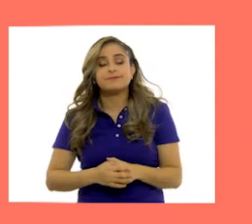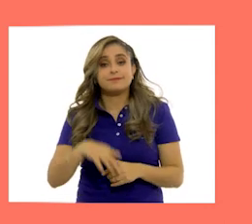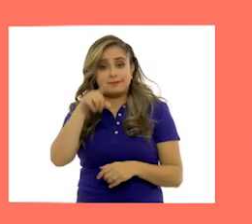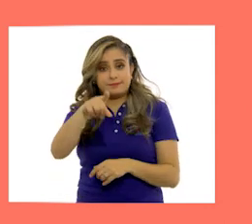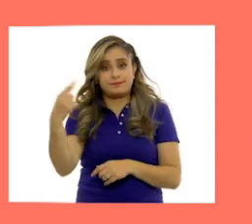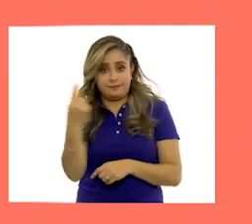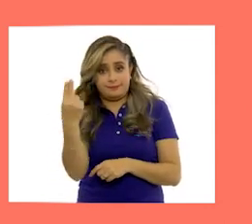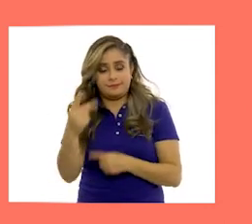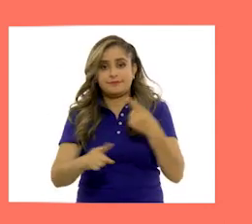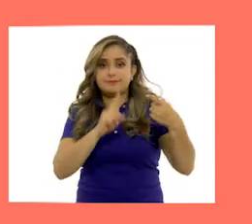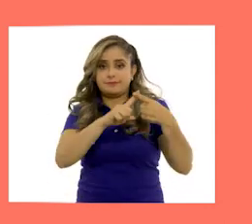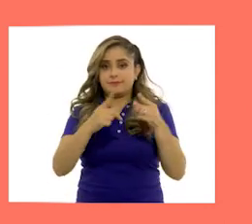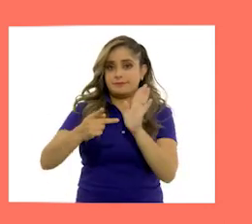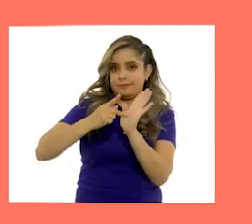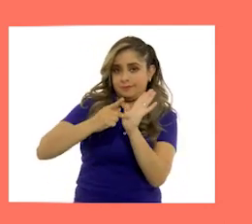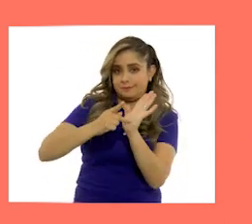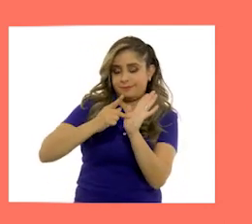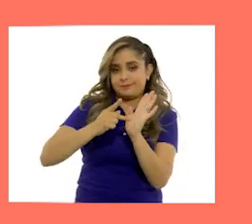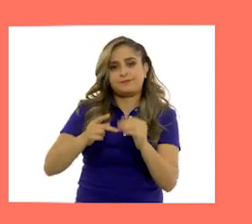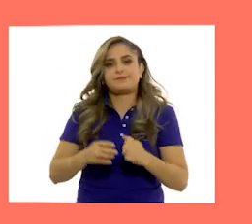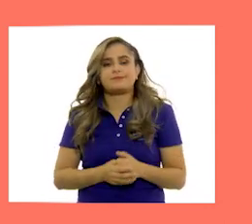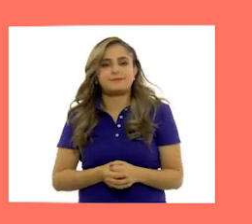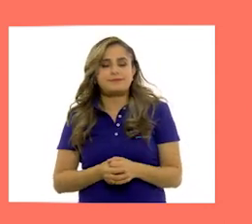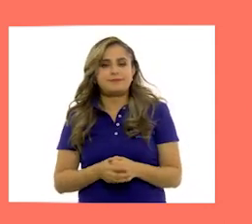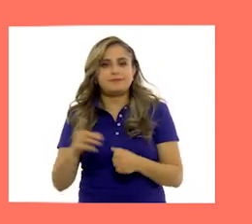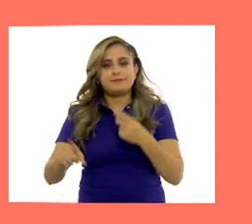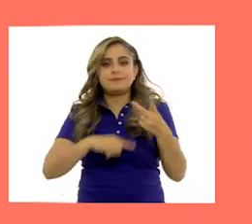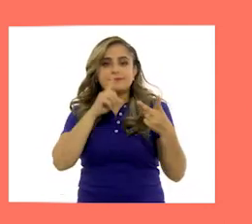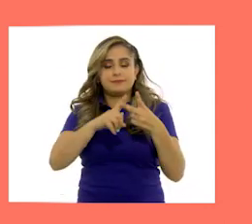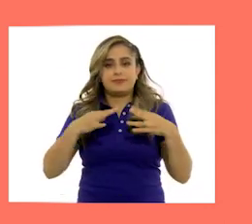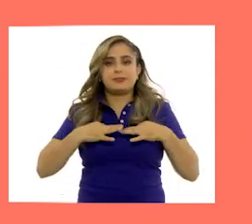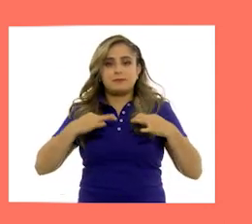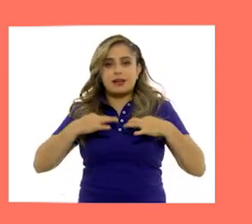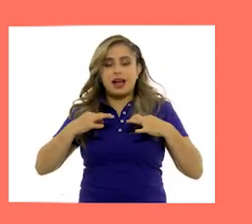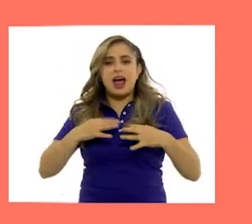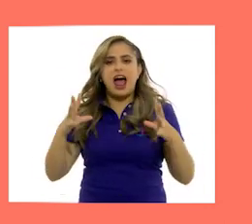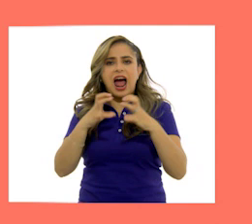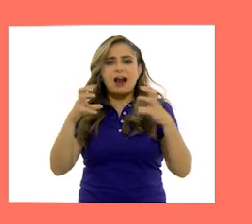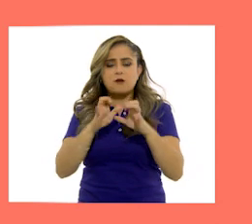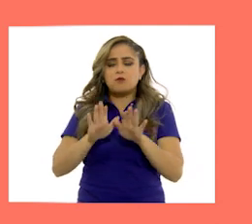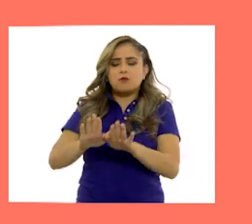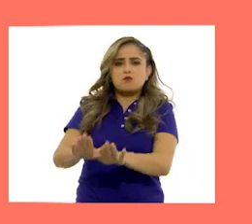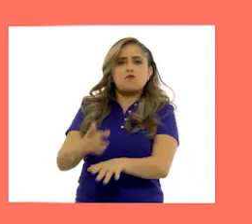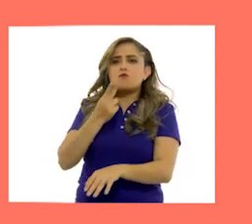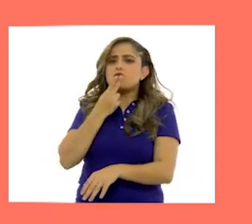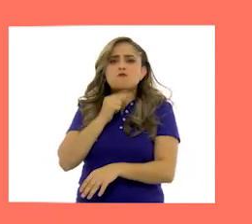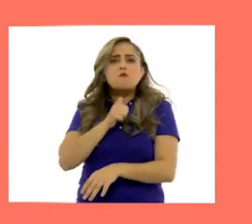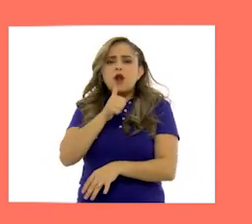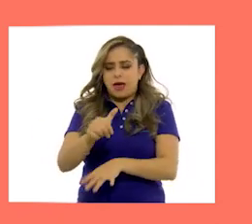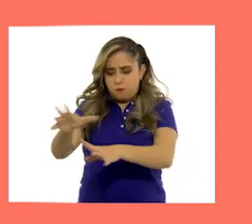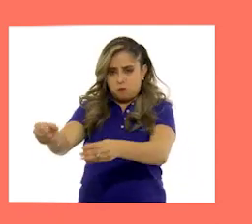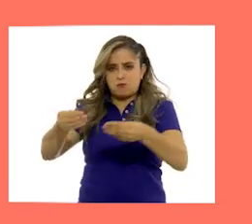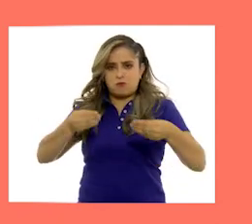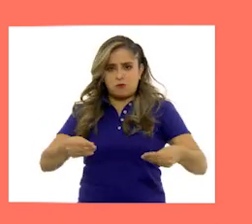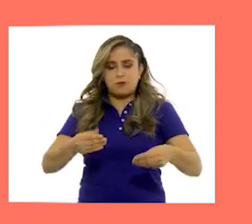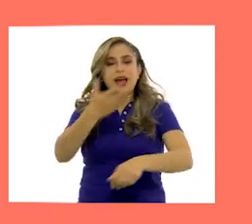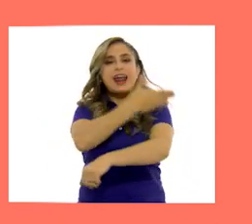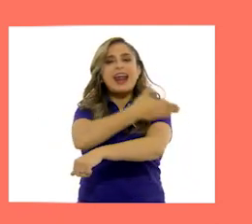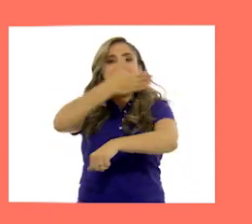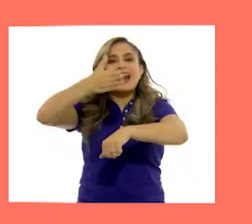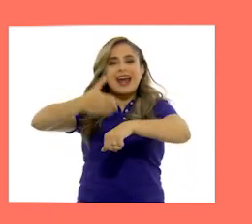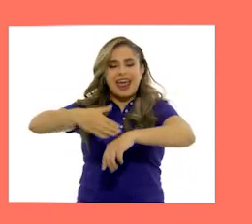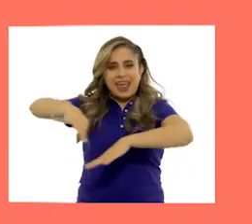Necesitarás un plumón o una pluma, una playera de algodón que ya no uses, una regla